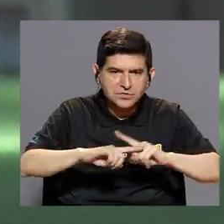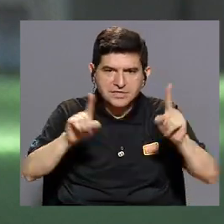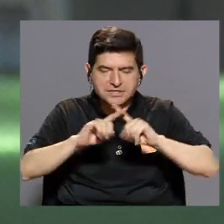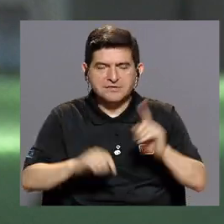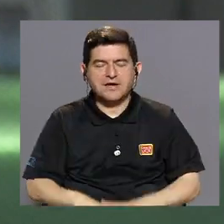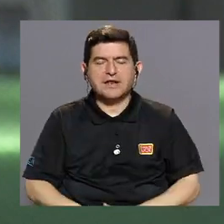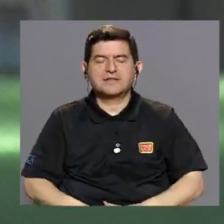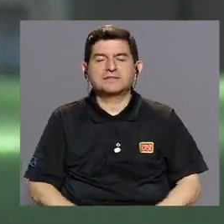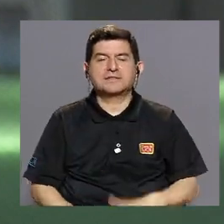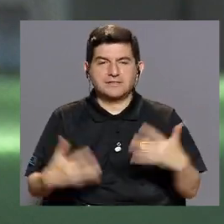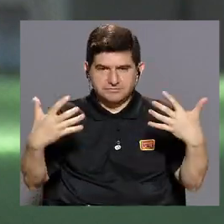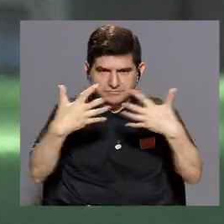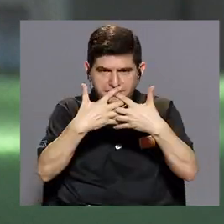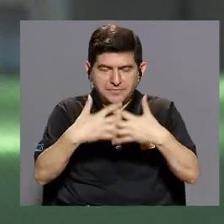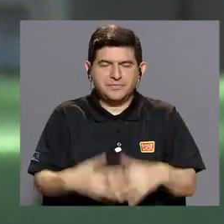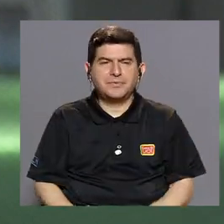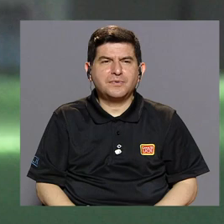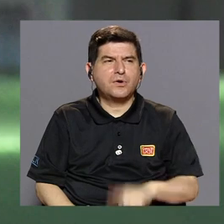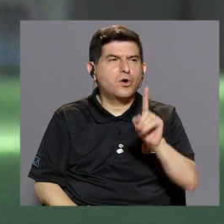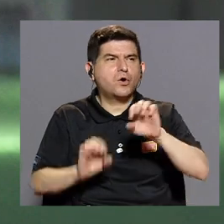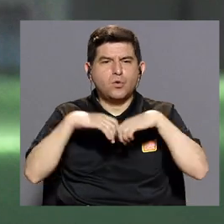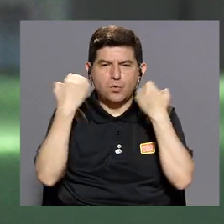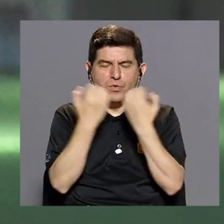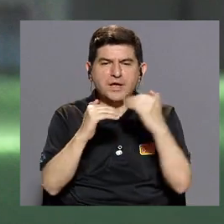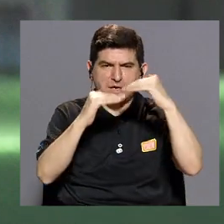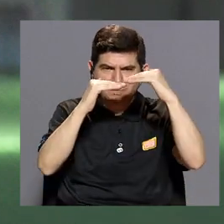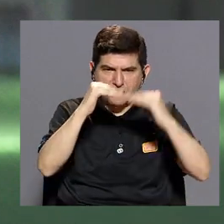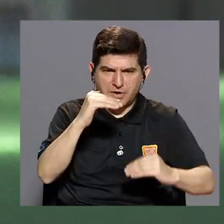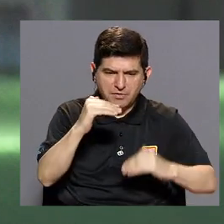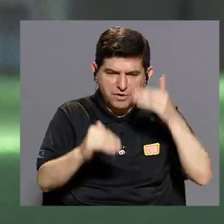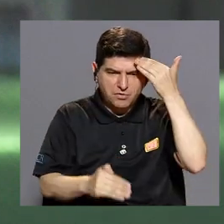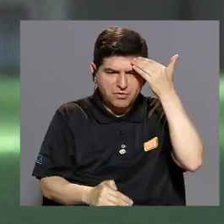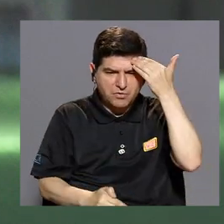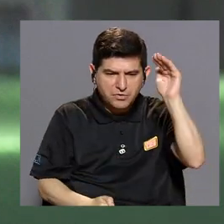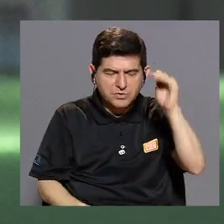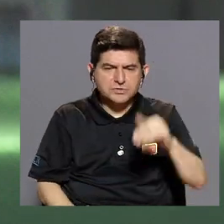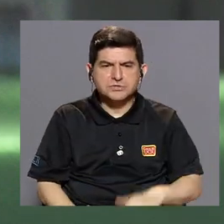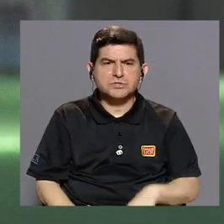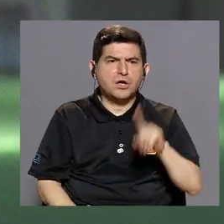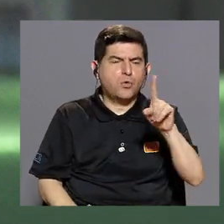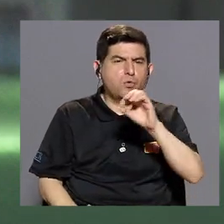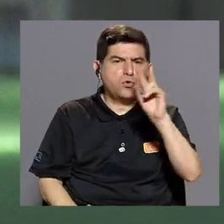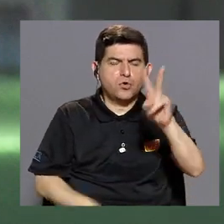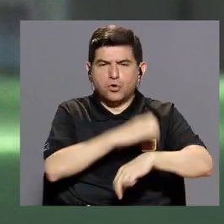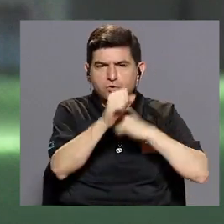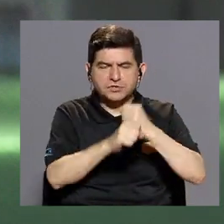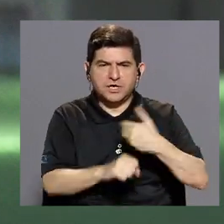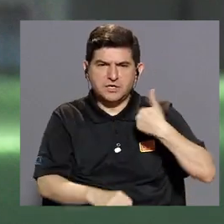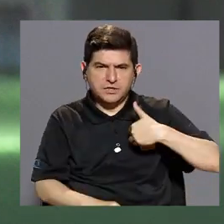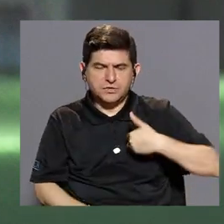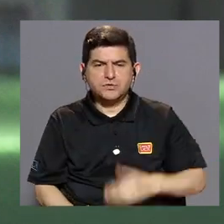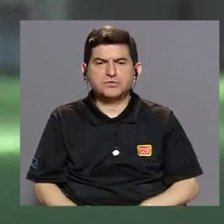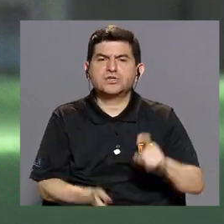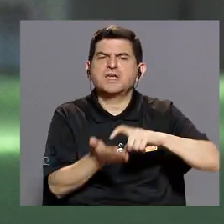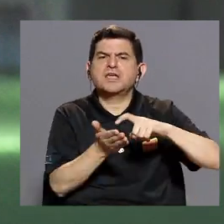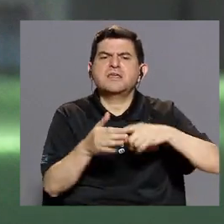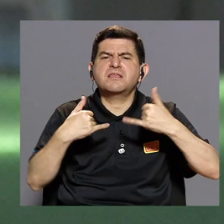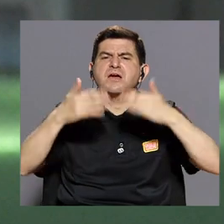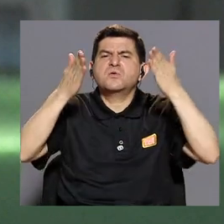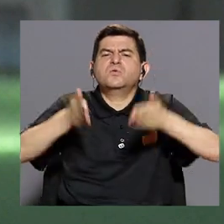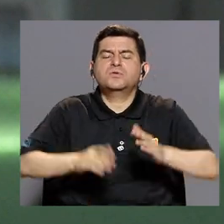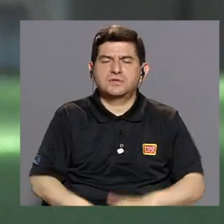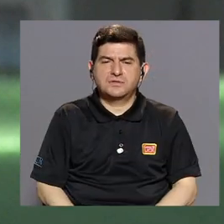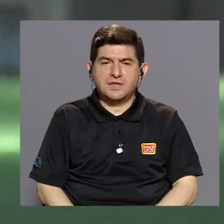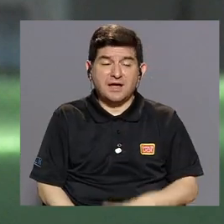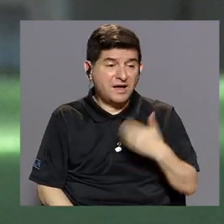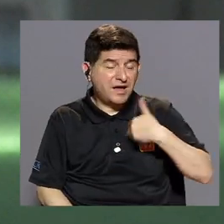que tienen que intentarse. Hace poco no estuvo un equipo que descendió, no sé si hace 1 o 2 años, en el masculino. ¿Cuánto le dio a sus jugadores? Ni